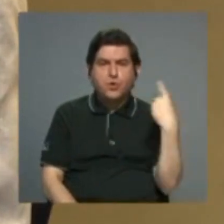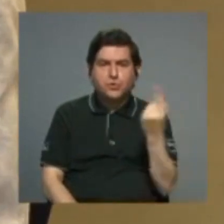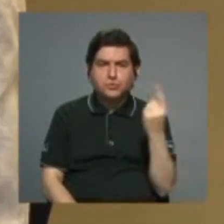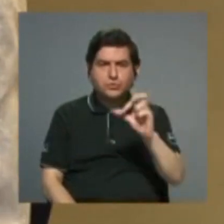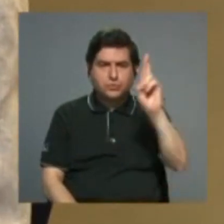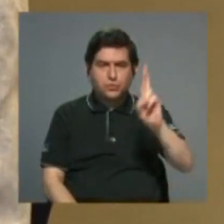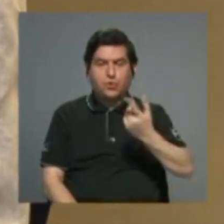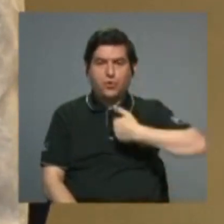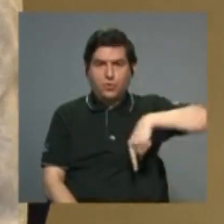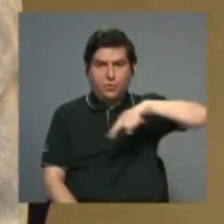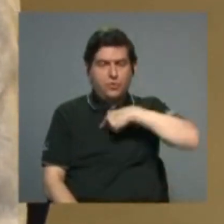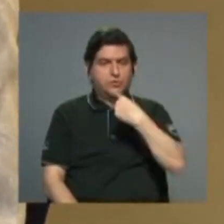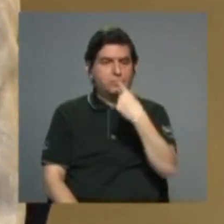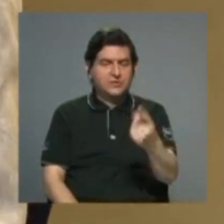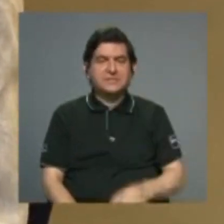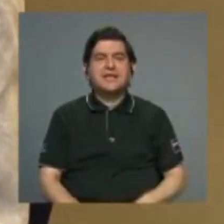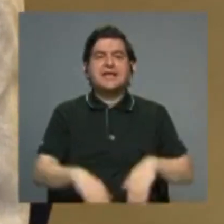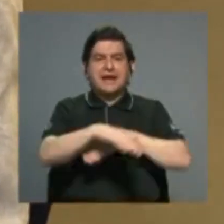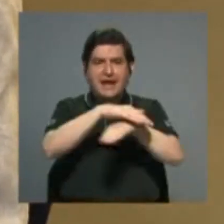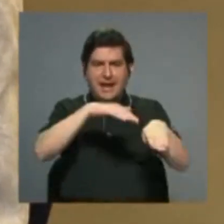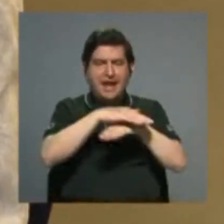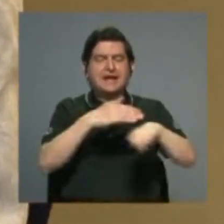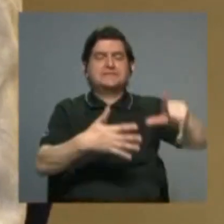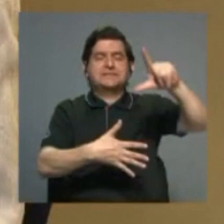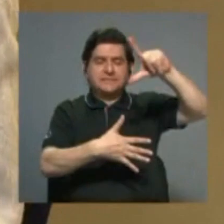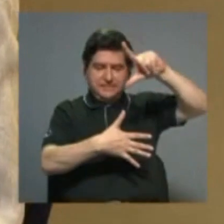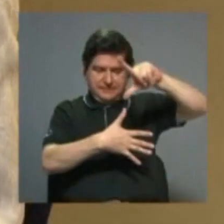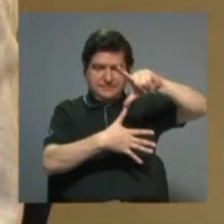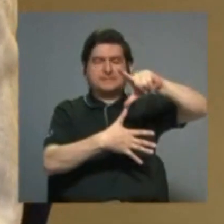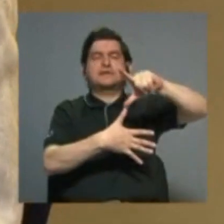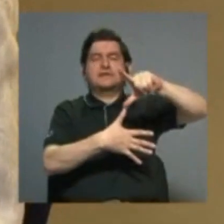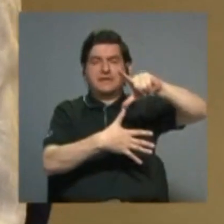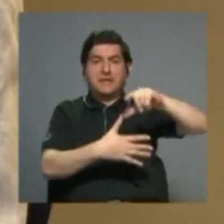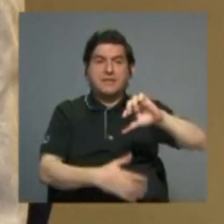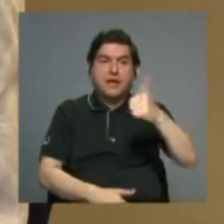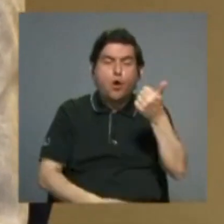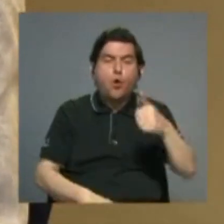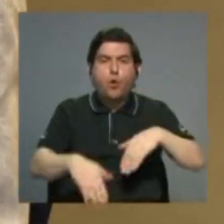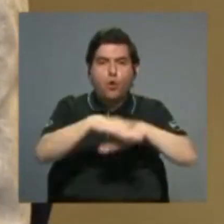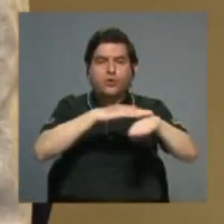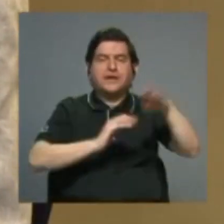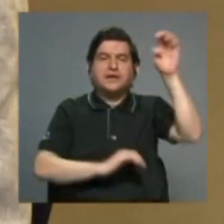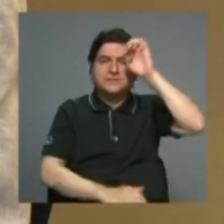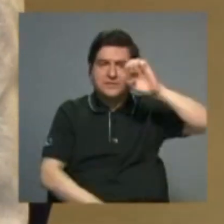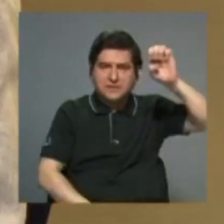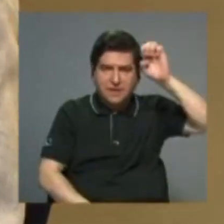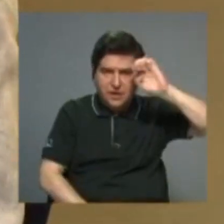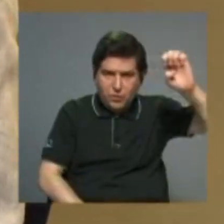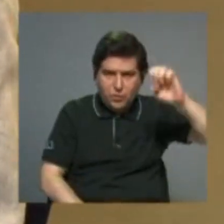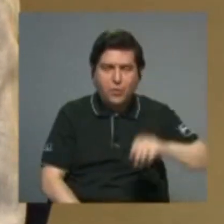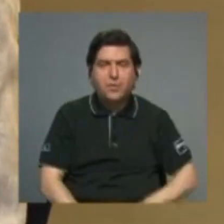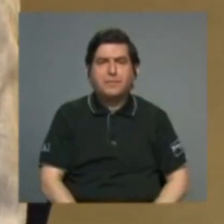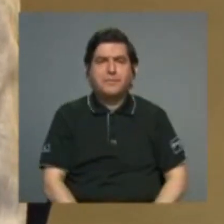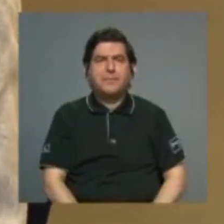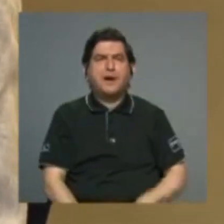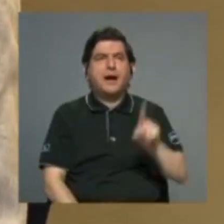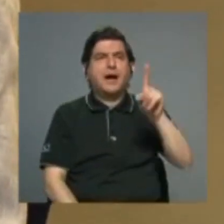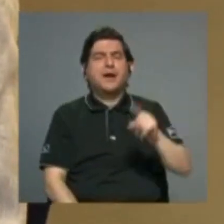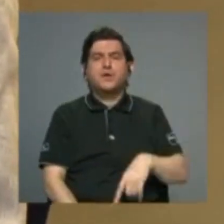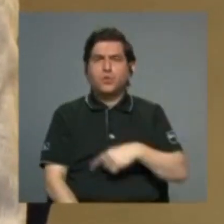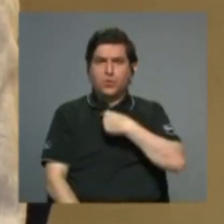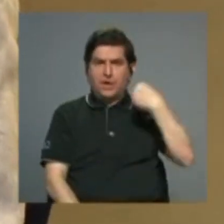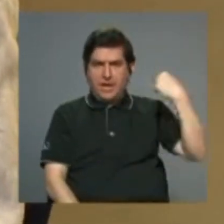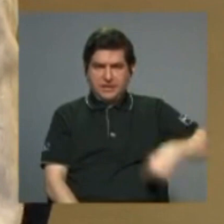tenemos el privilegio de decir que somos la sede latinoamericana, hay otras sedes en Europa, hay otra sede, por ejemplo, en China,